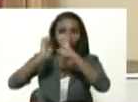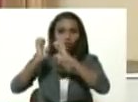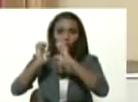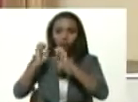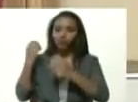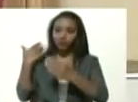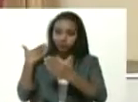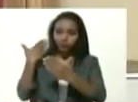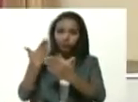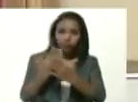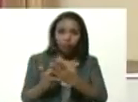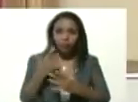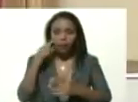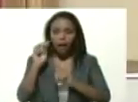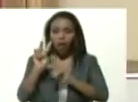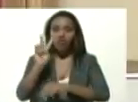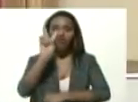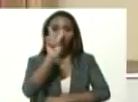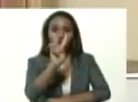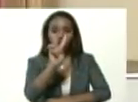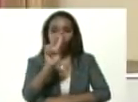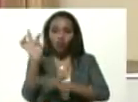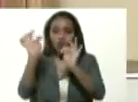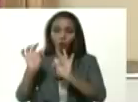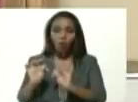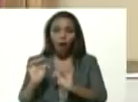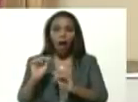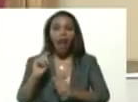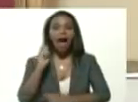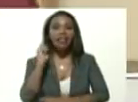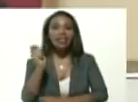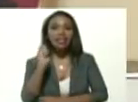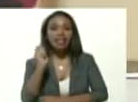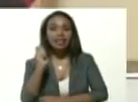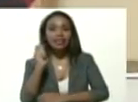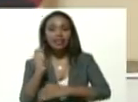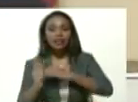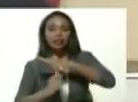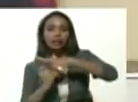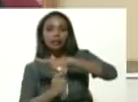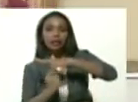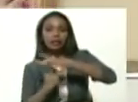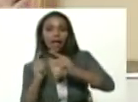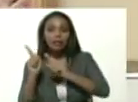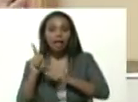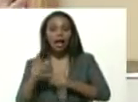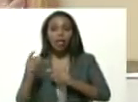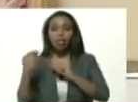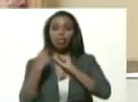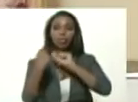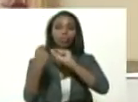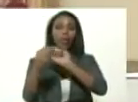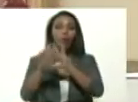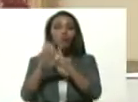las dos tesis. Hay una tesis que yo podría, que se está debatiendo en el mundo, las dos tesis.